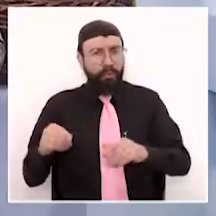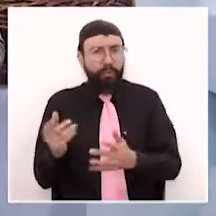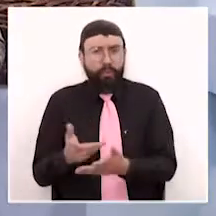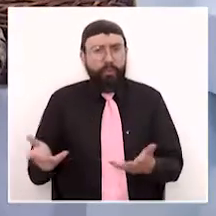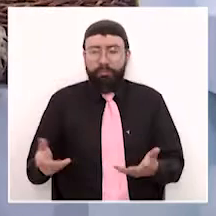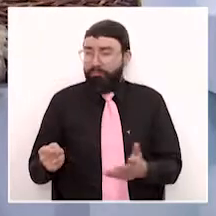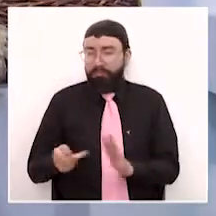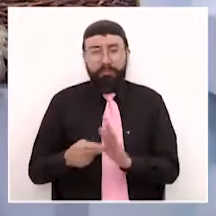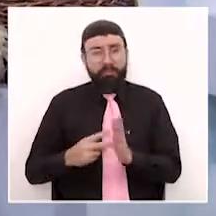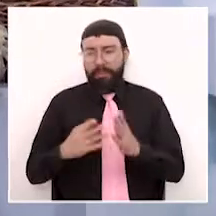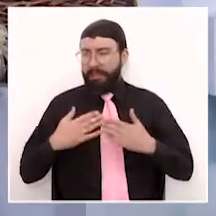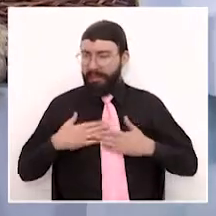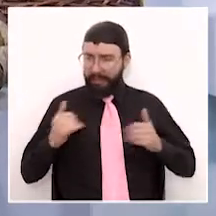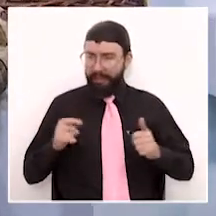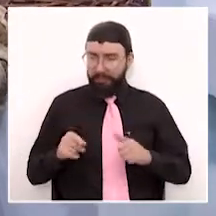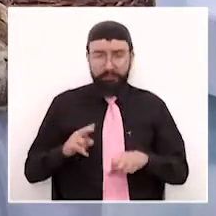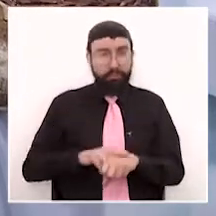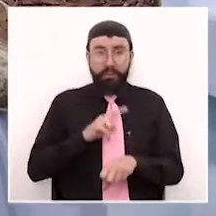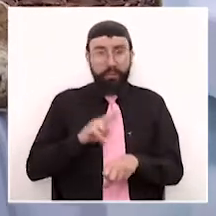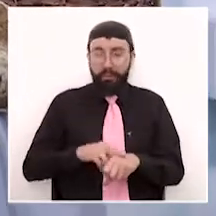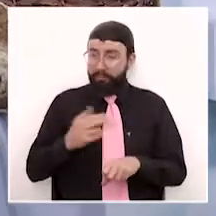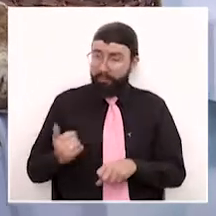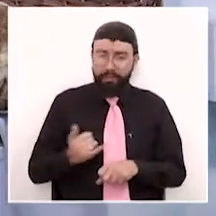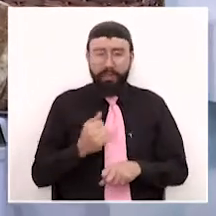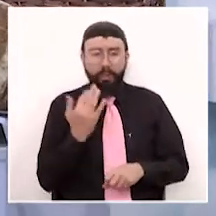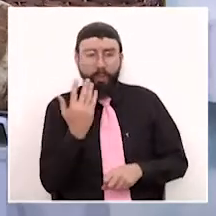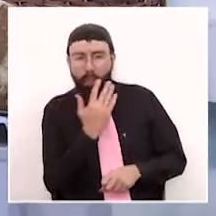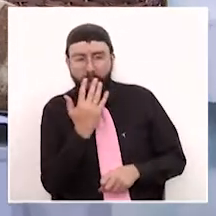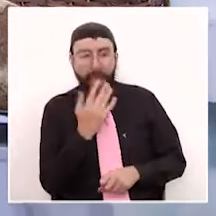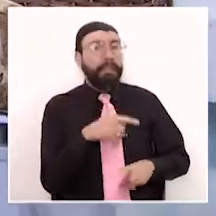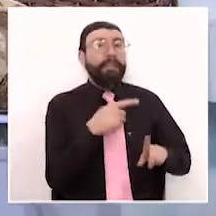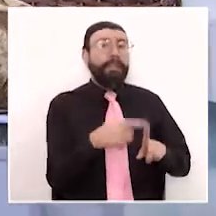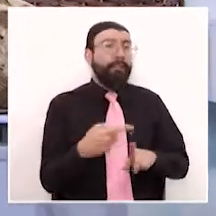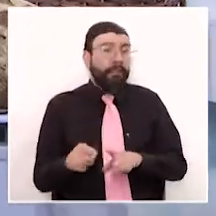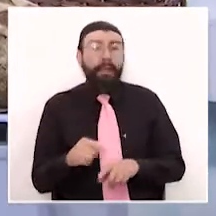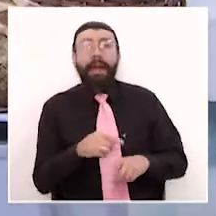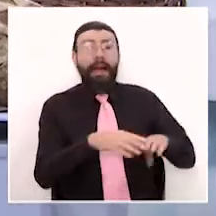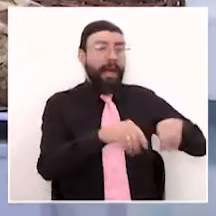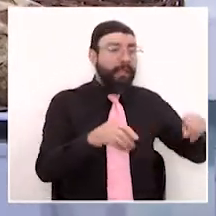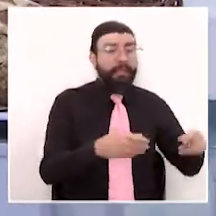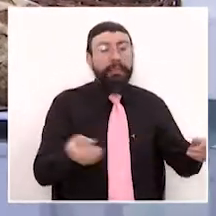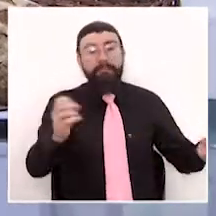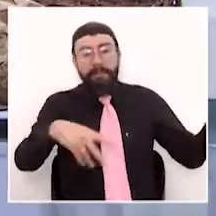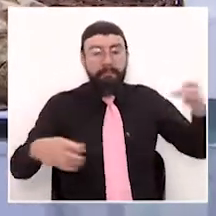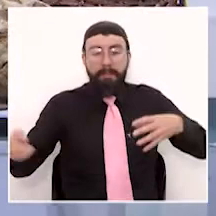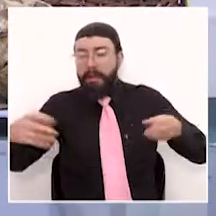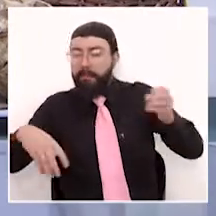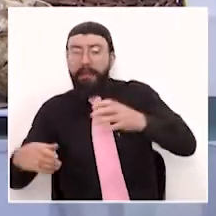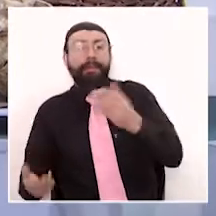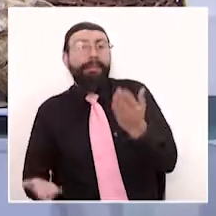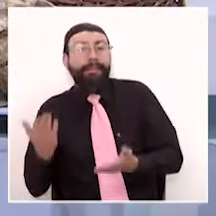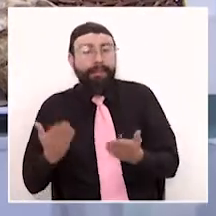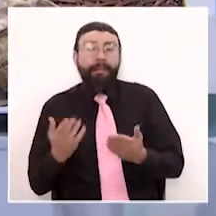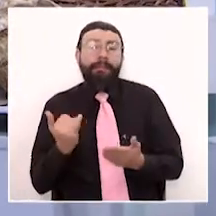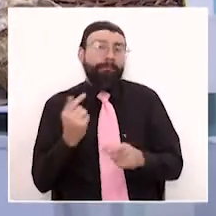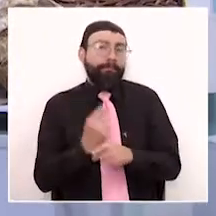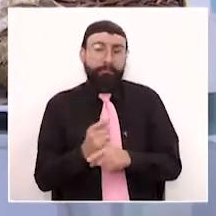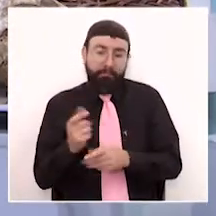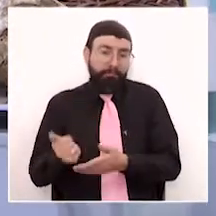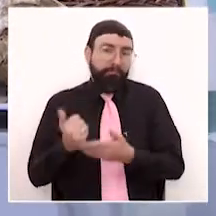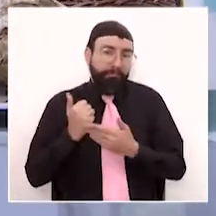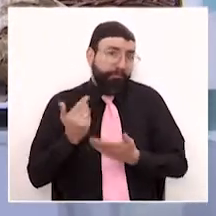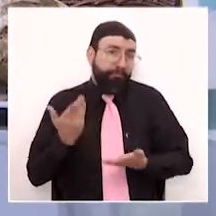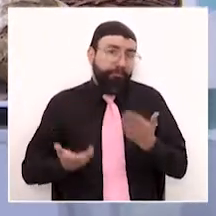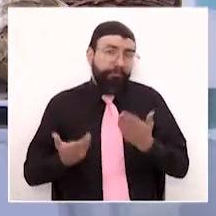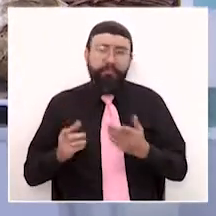muy saludable, muy natural, y ya pues los sabores dependen de las harinas que nosotros le estemos echando, que le estemos agregando, y